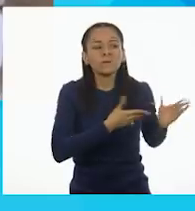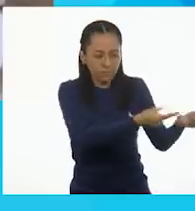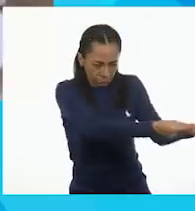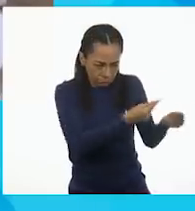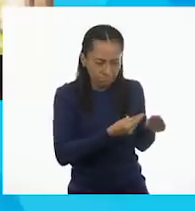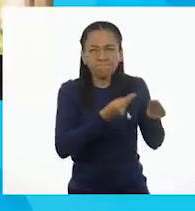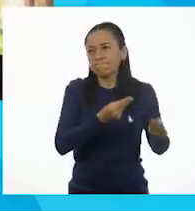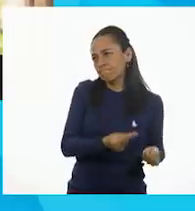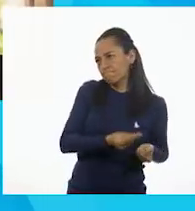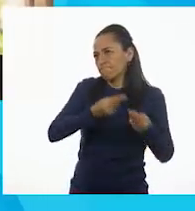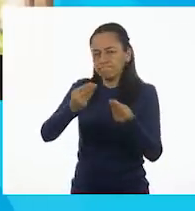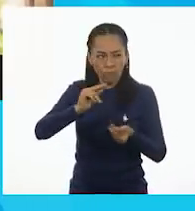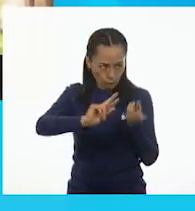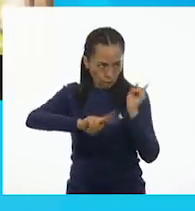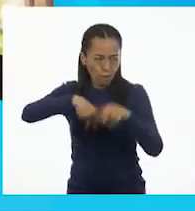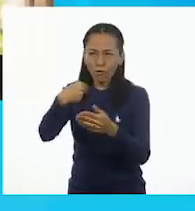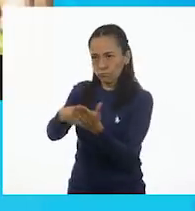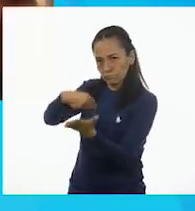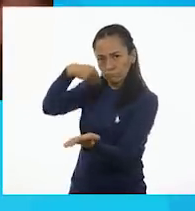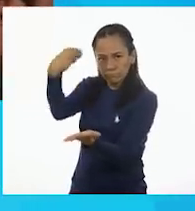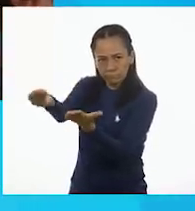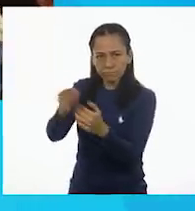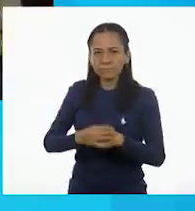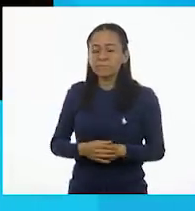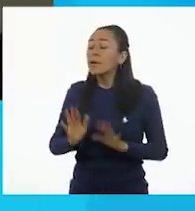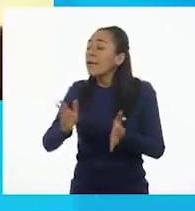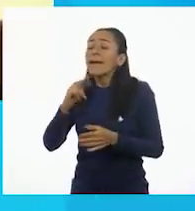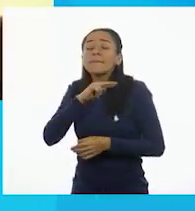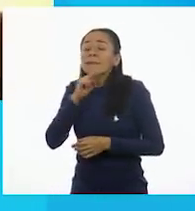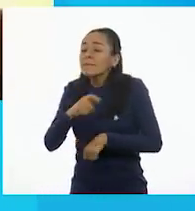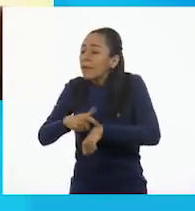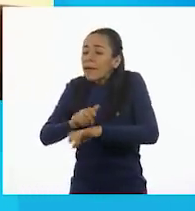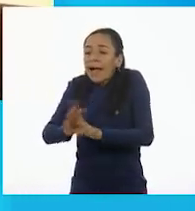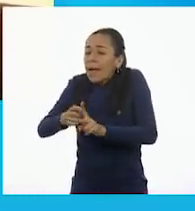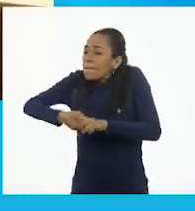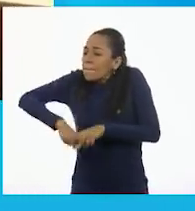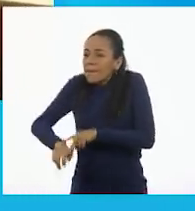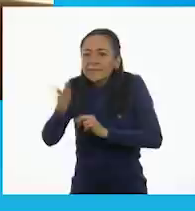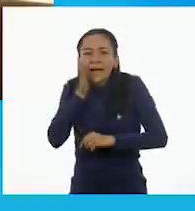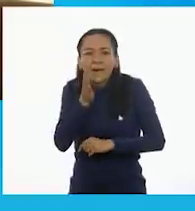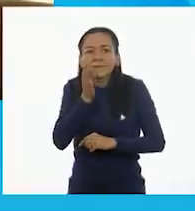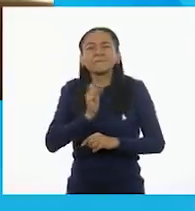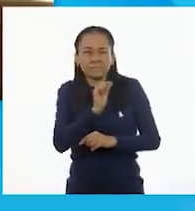porque ya vamos a empezar. Ahorita nos vemos, Juan Luis. Bye.